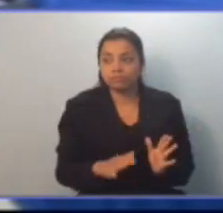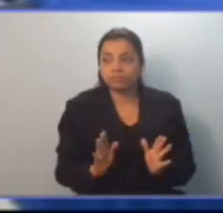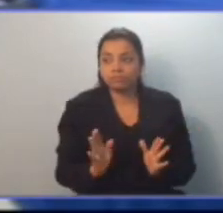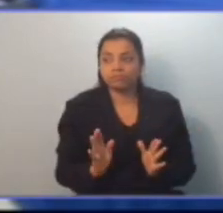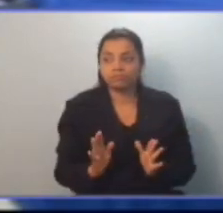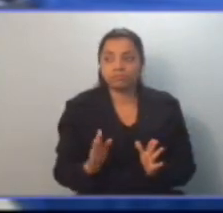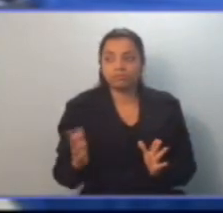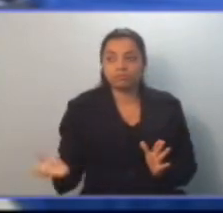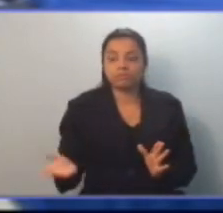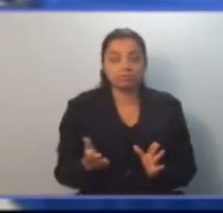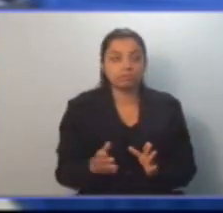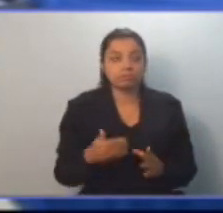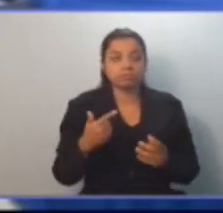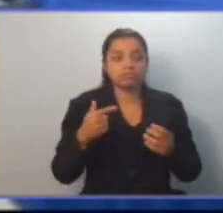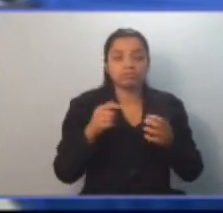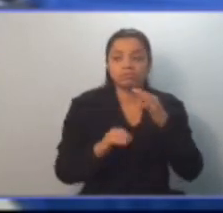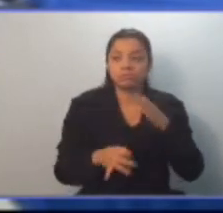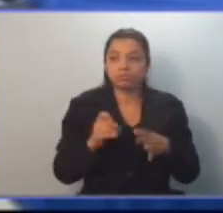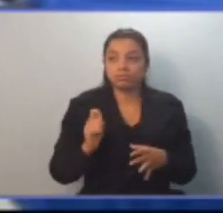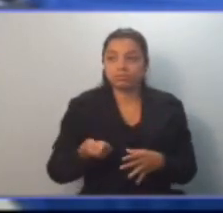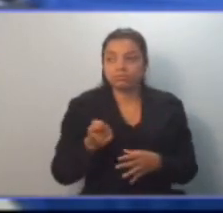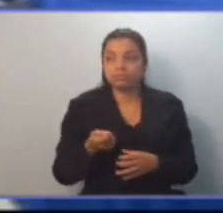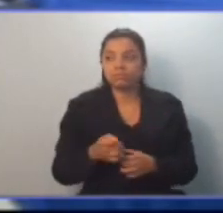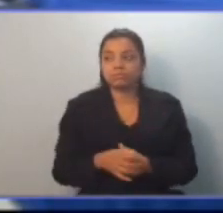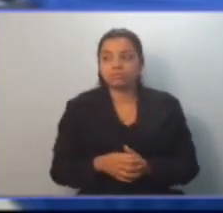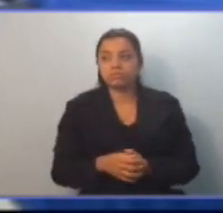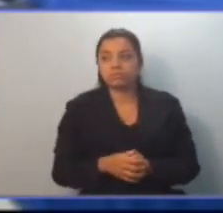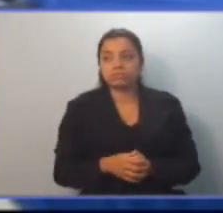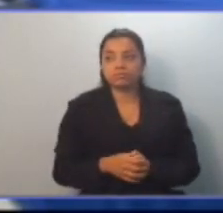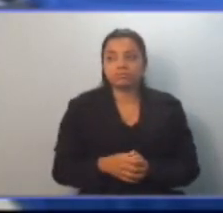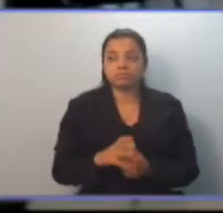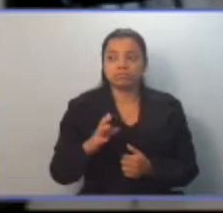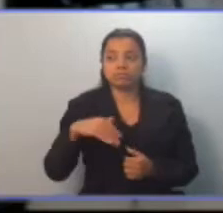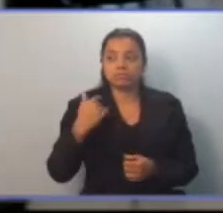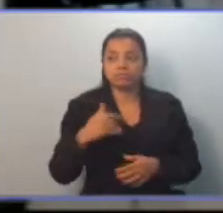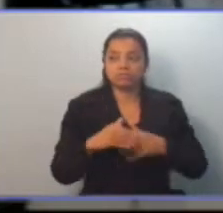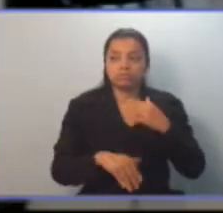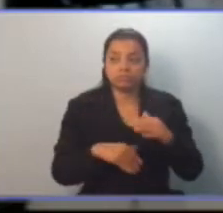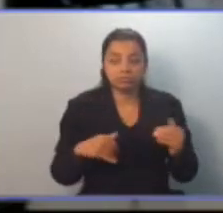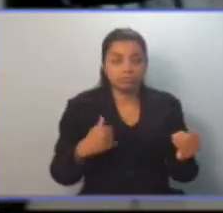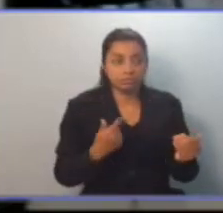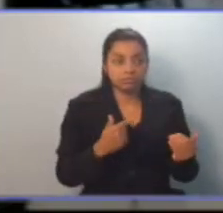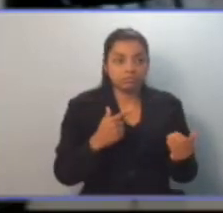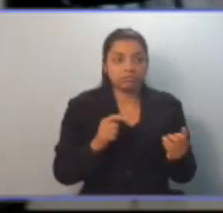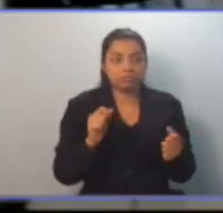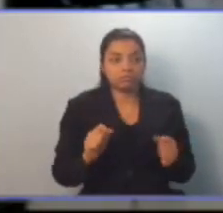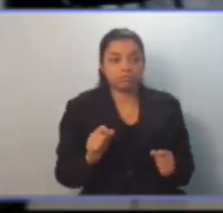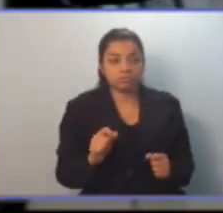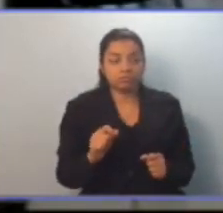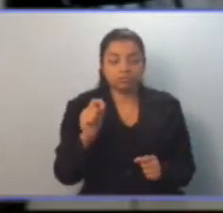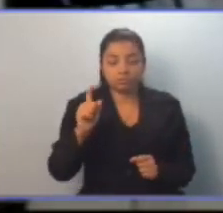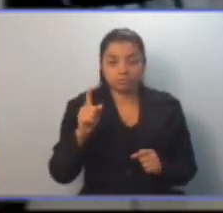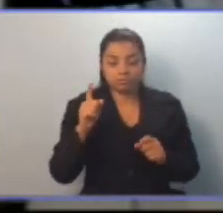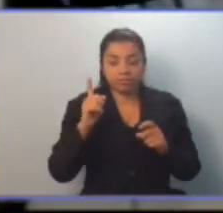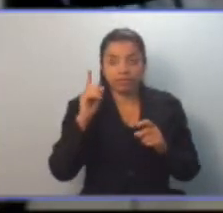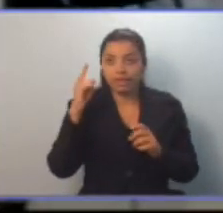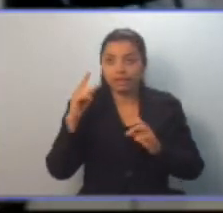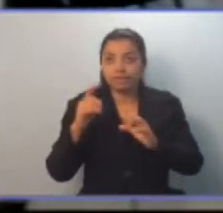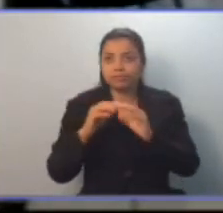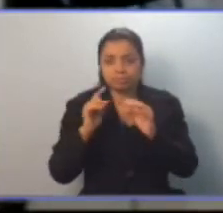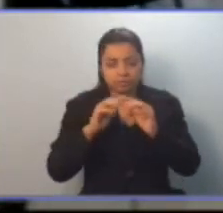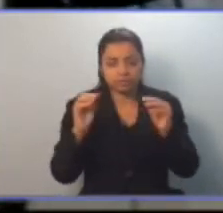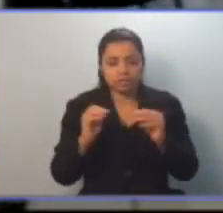a ingresar a las audiencias en cada tribunal. Aparece la gestión de casos manual y electrónica. Se